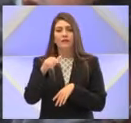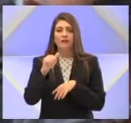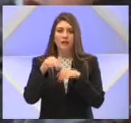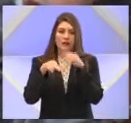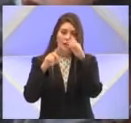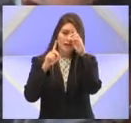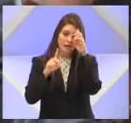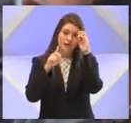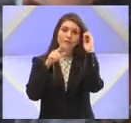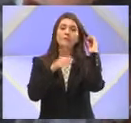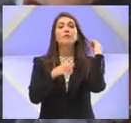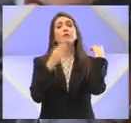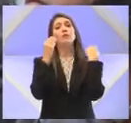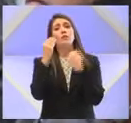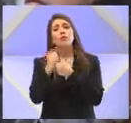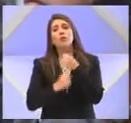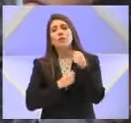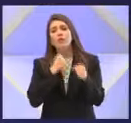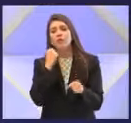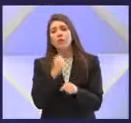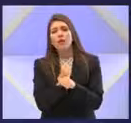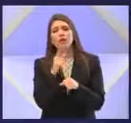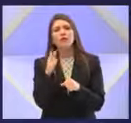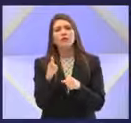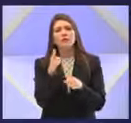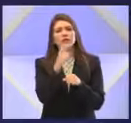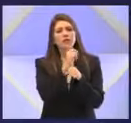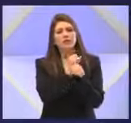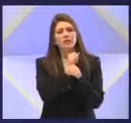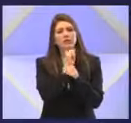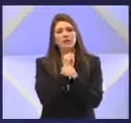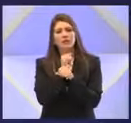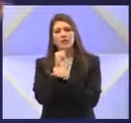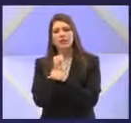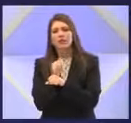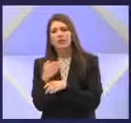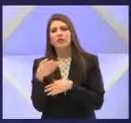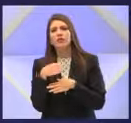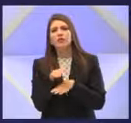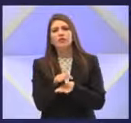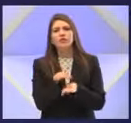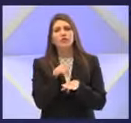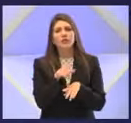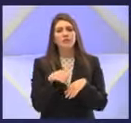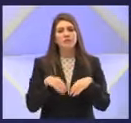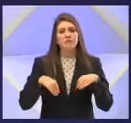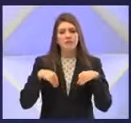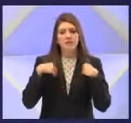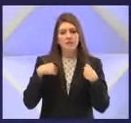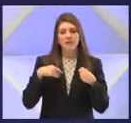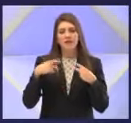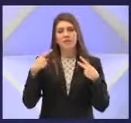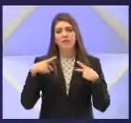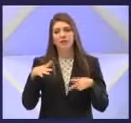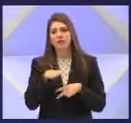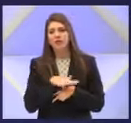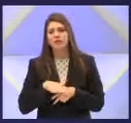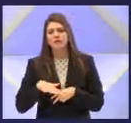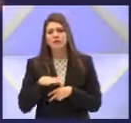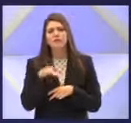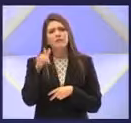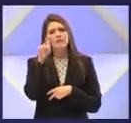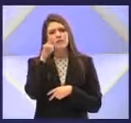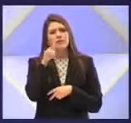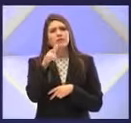durante décadas se dedicó a estudiar la vida material de los seres humanos y detectó un edificio